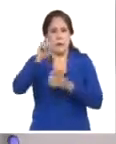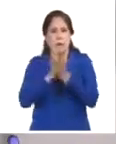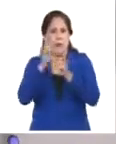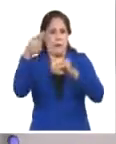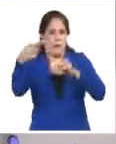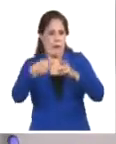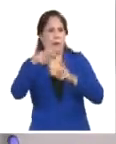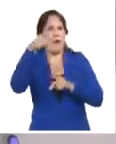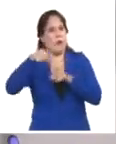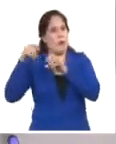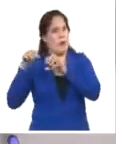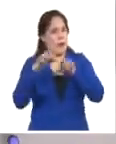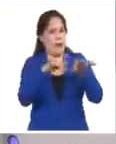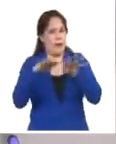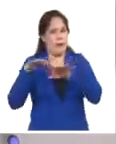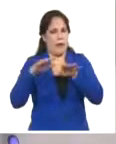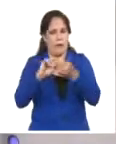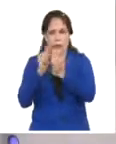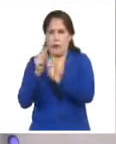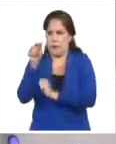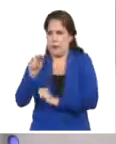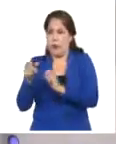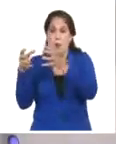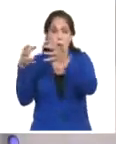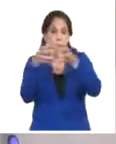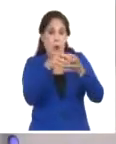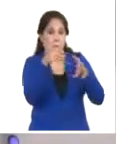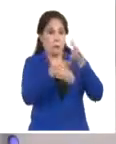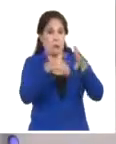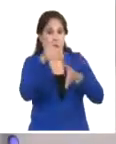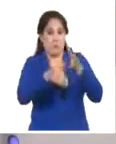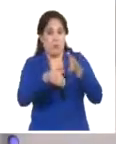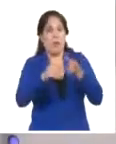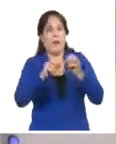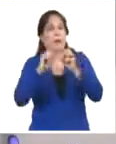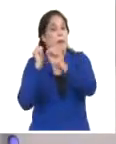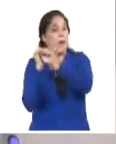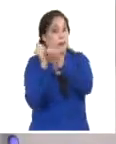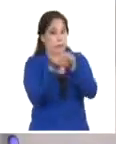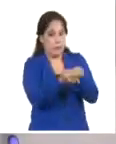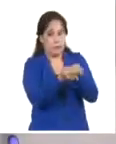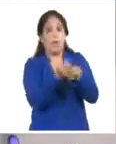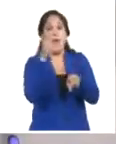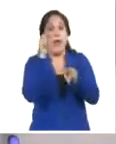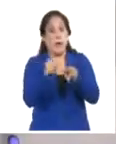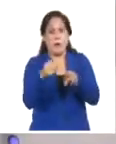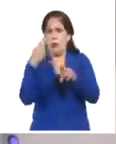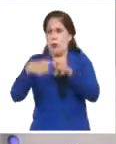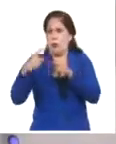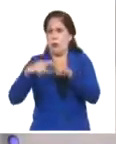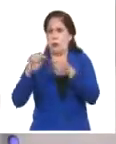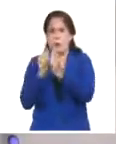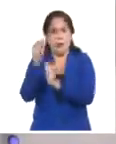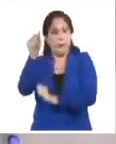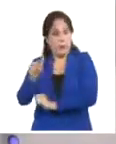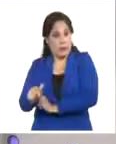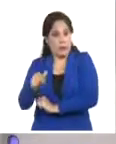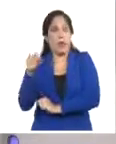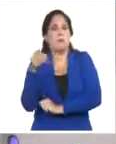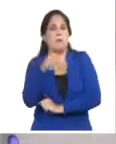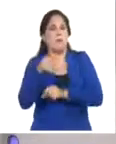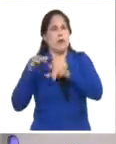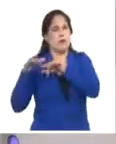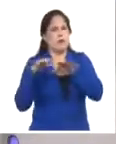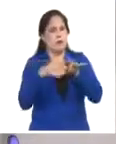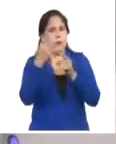de las celebraciones del 1 de mayo. Los equipos participantes en la Serie Nacional de Béisbol y elencos destacados de otros deportes se sumaron a la fiesta de los